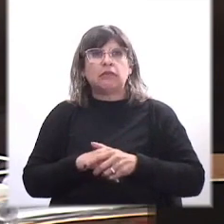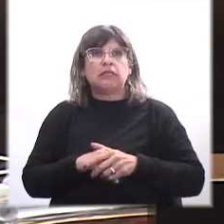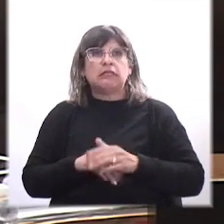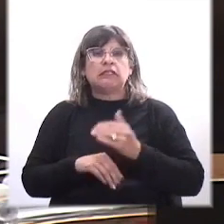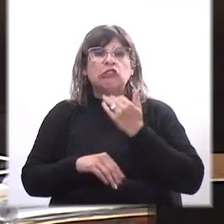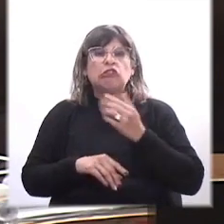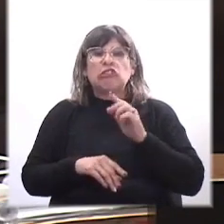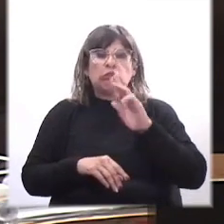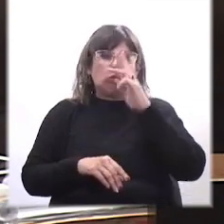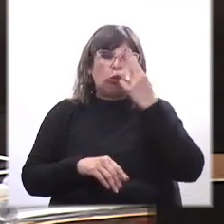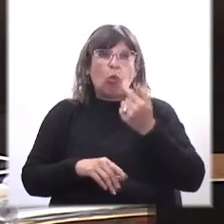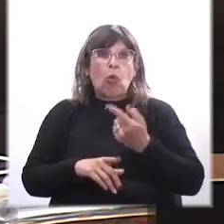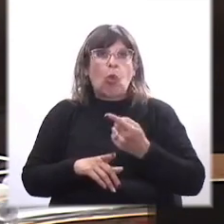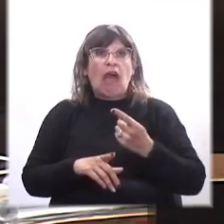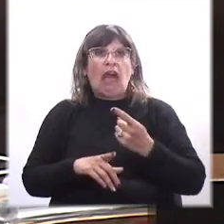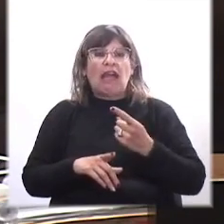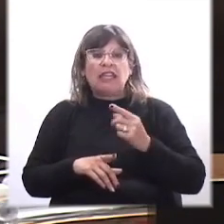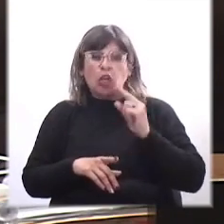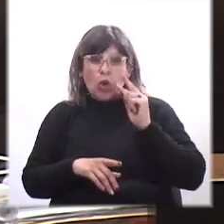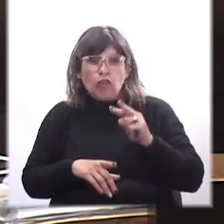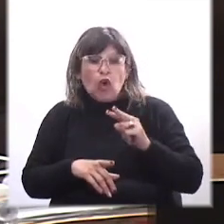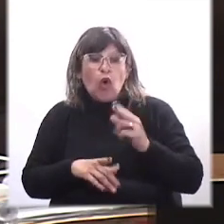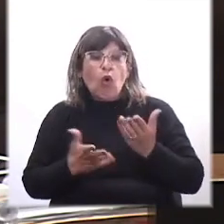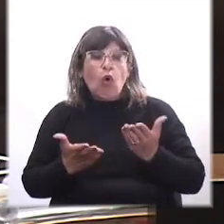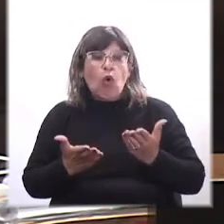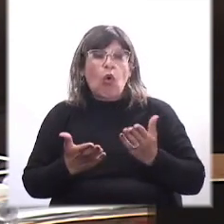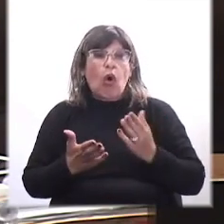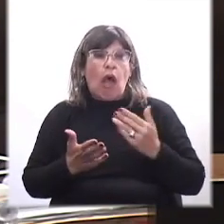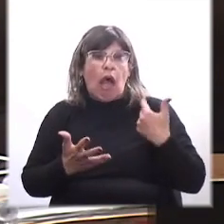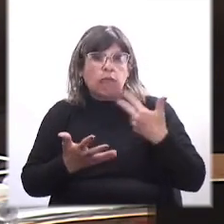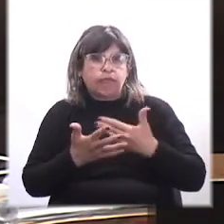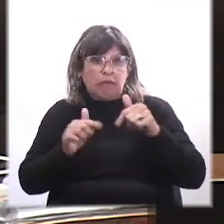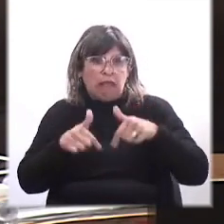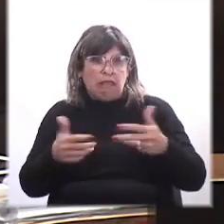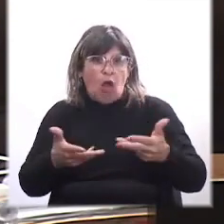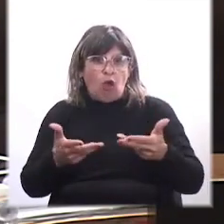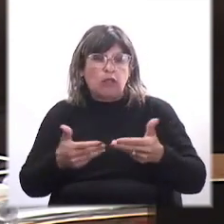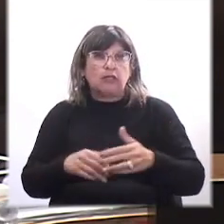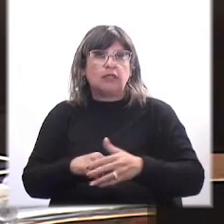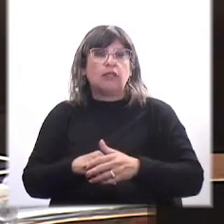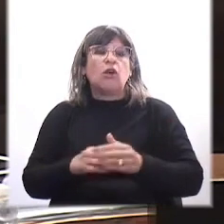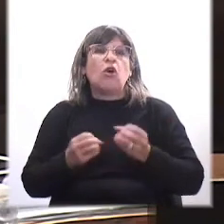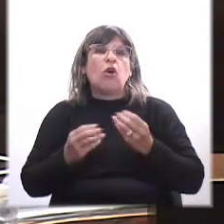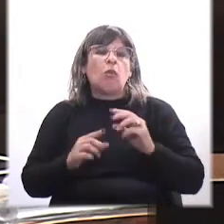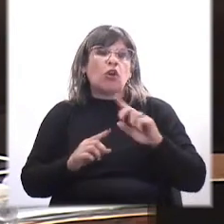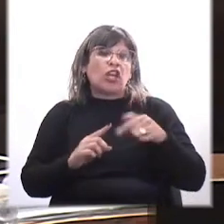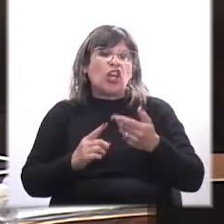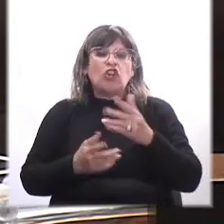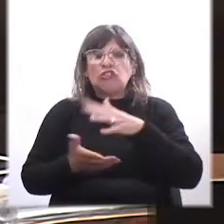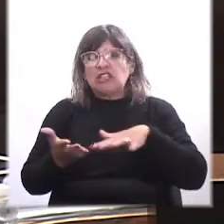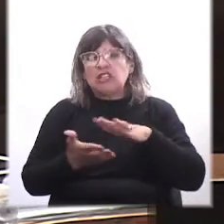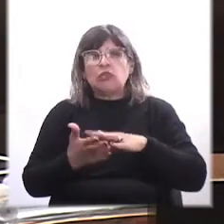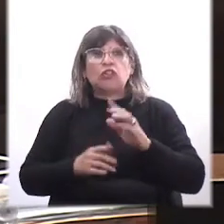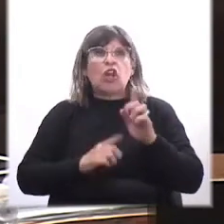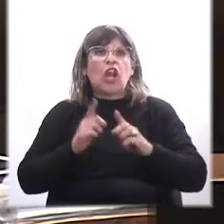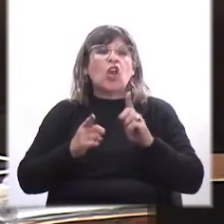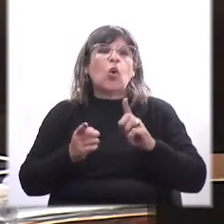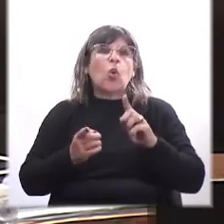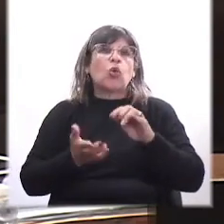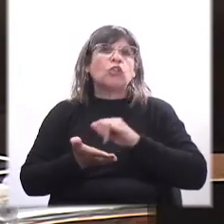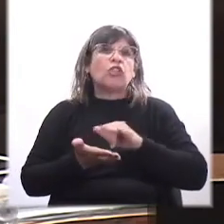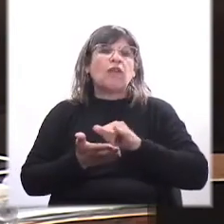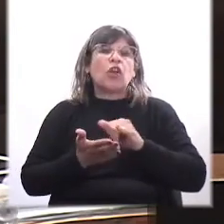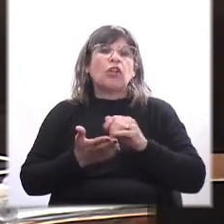sé si el Uruguay lo había visto hasta ahora. Porque en otros casos, por lo menos, algunos aviones habían quedado